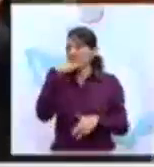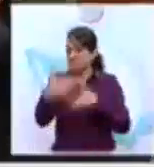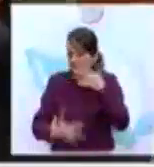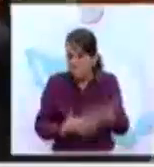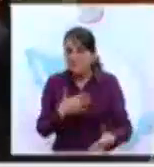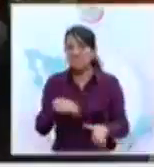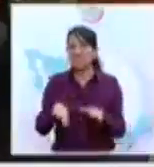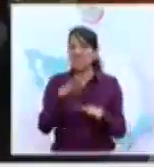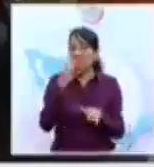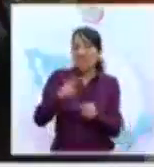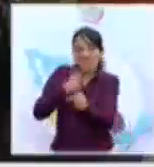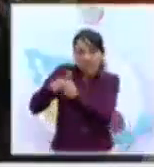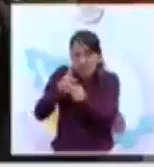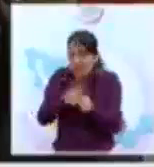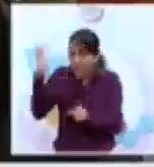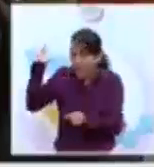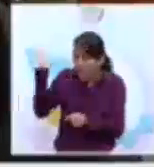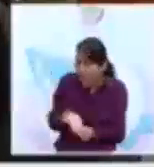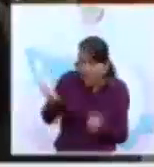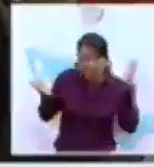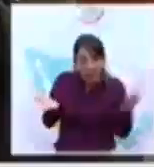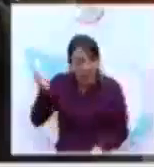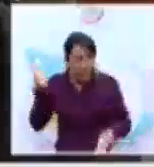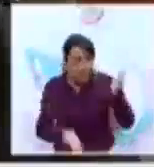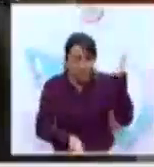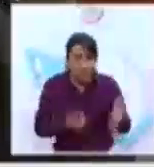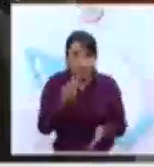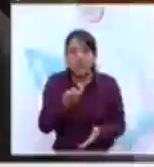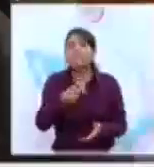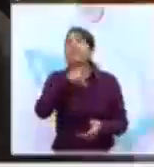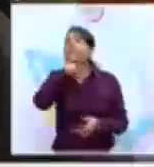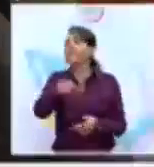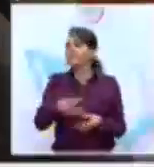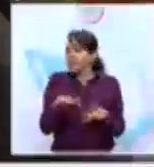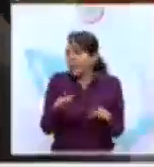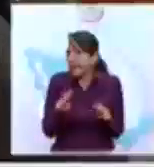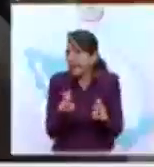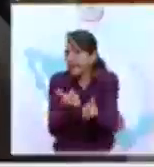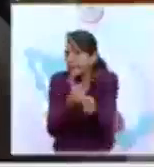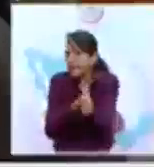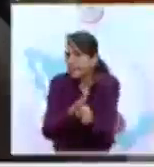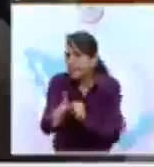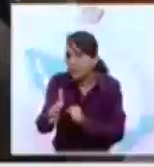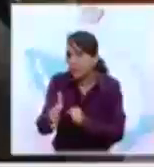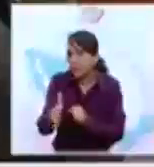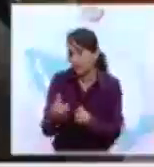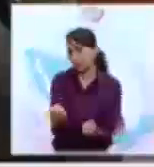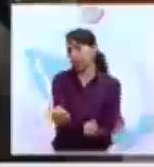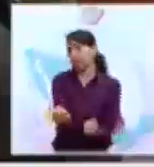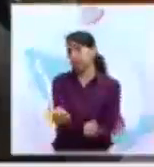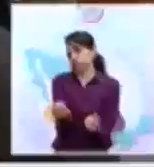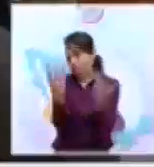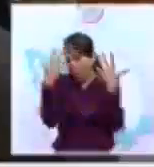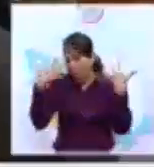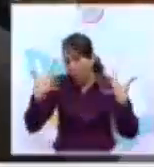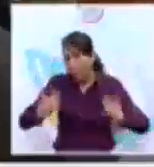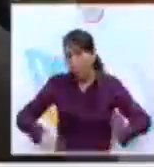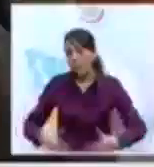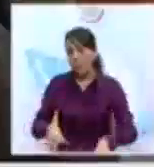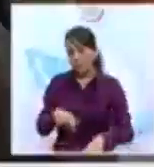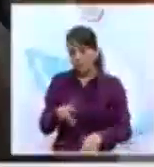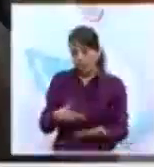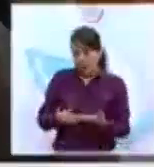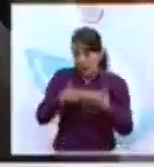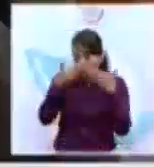nos reflejó en ingresos y en beneficios directos, mano de obra, en fin. Pero hoy, a la postre, cuánto nos está representando